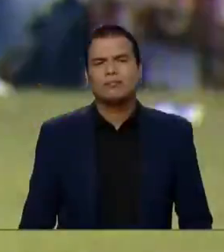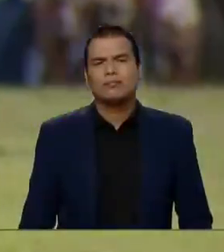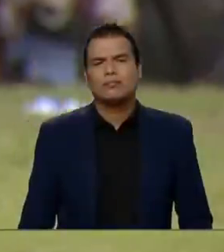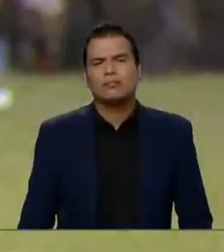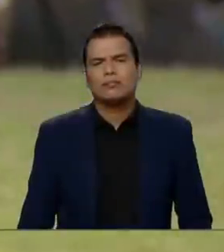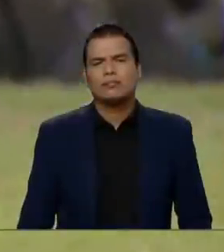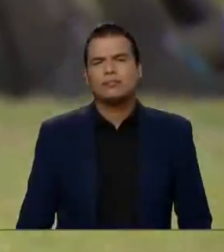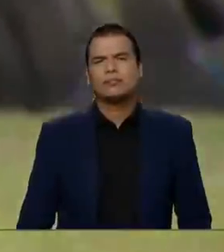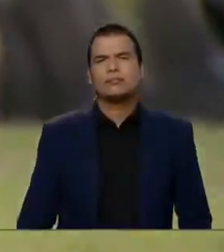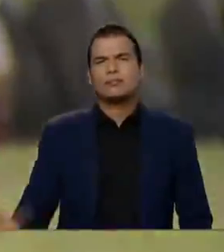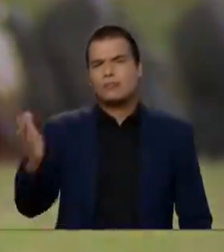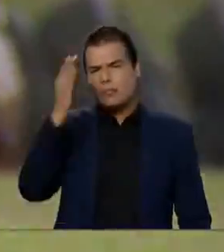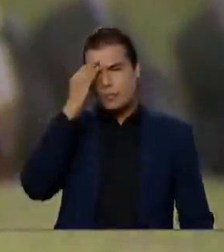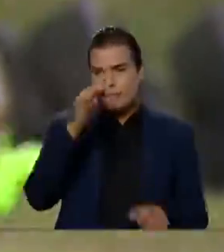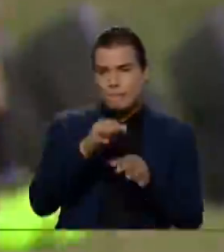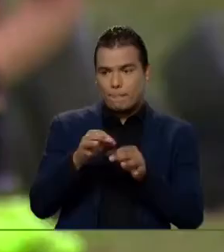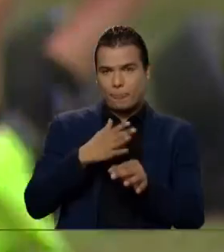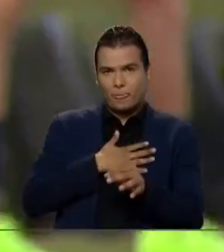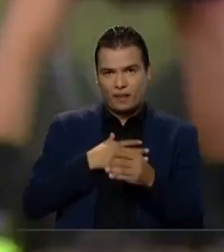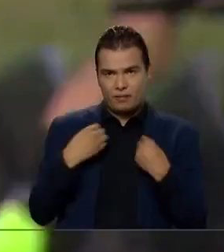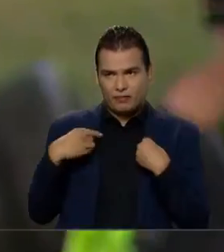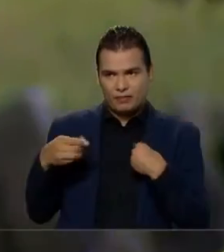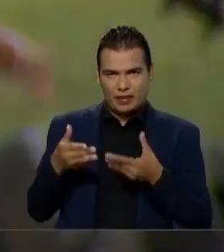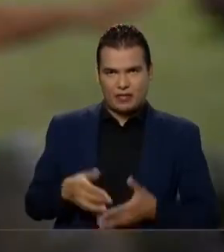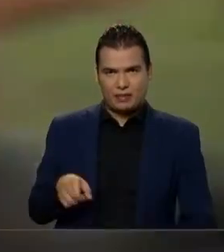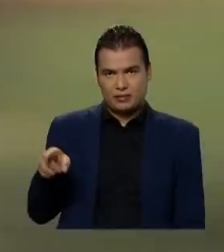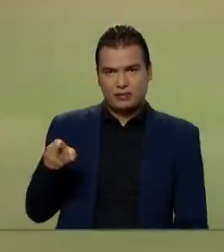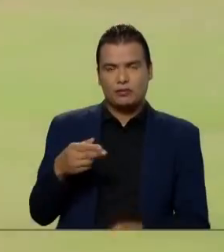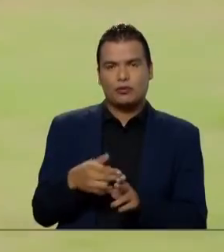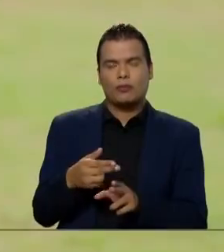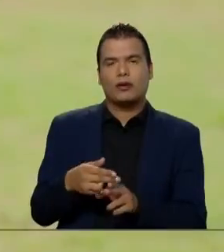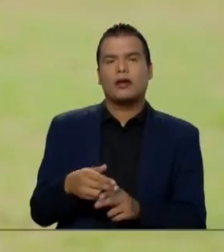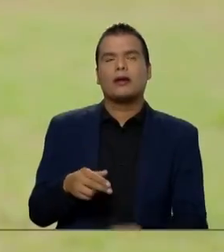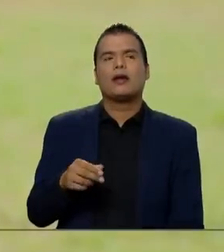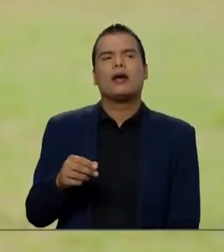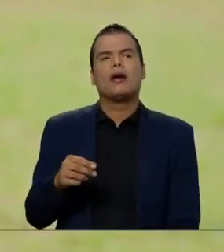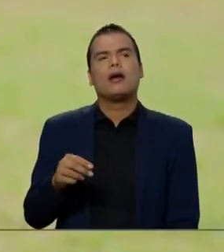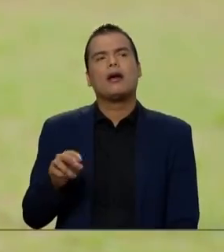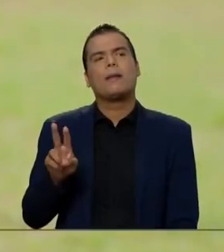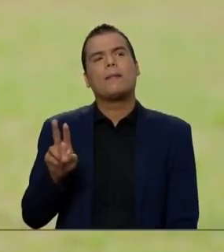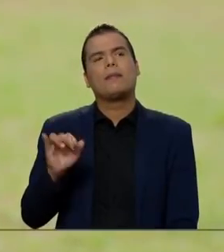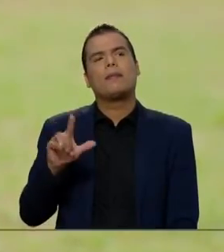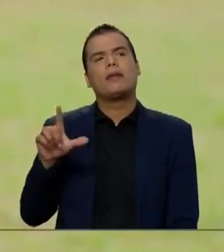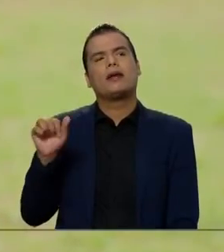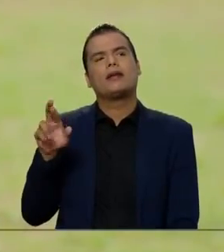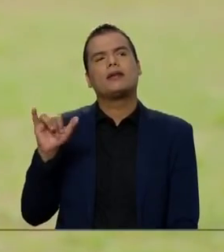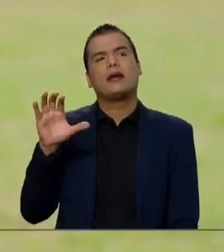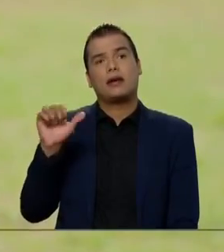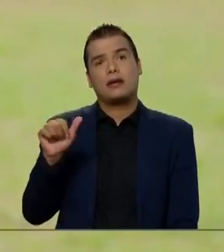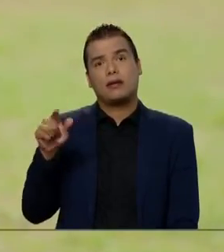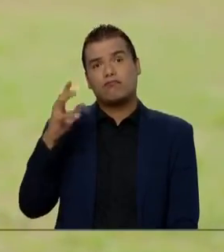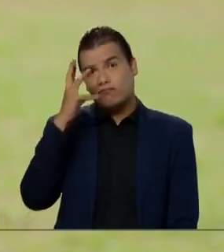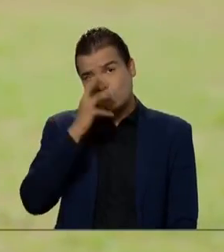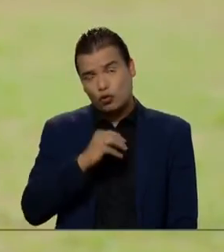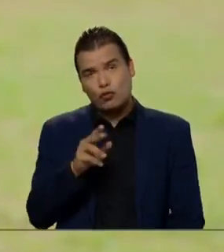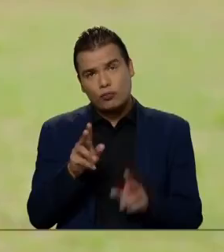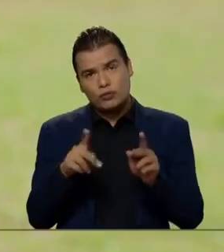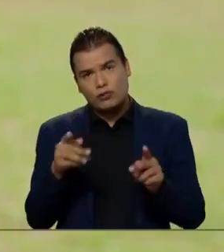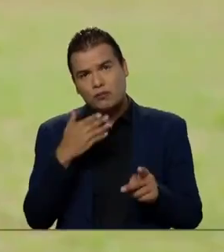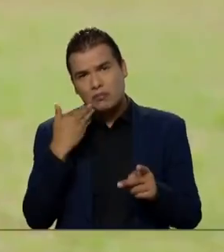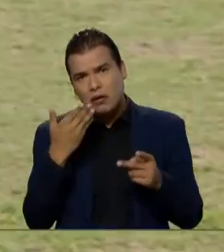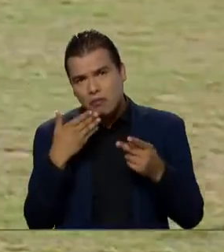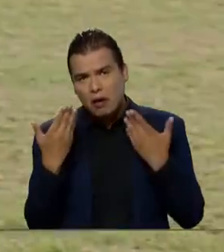El municipio se llama Villarrica y es hermoso, la gente muy amable, mucha